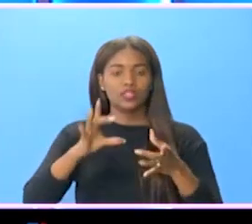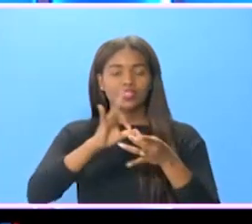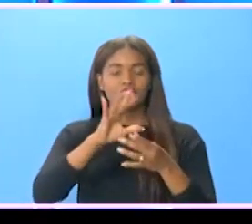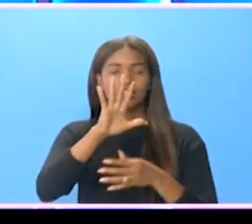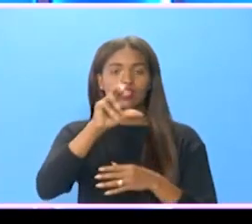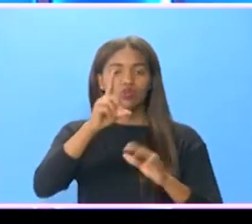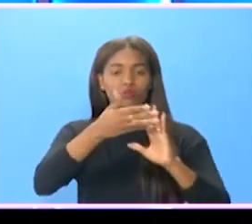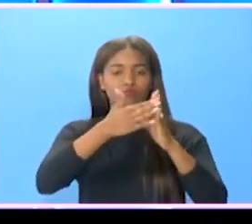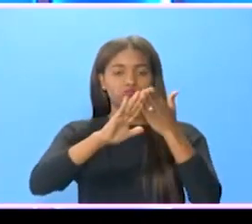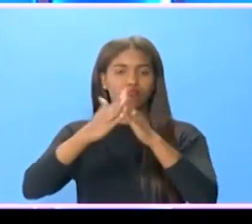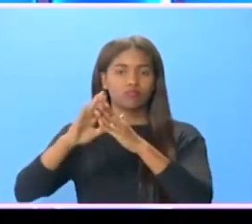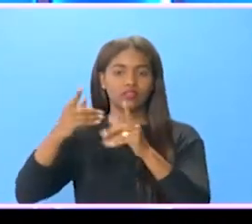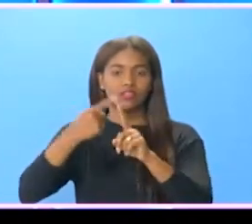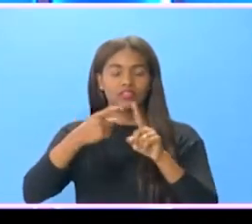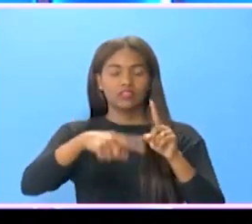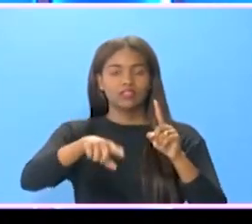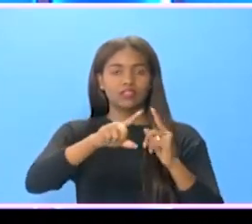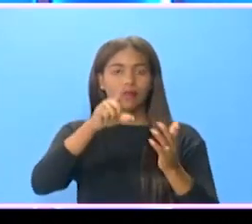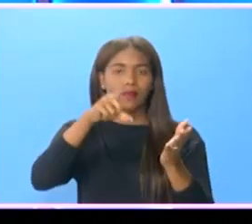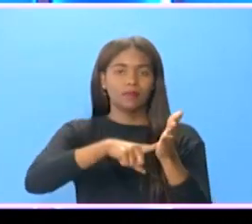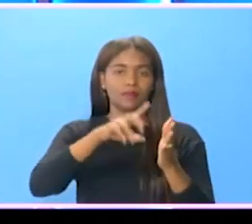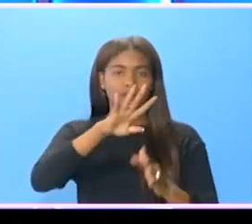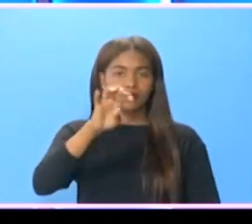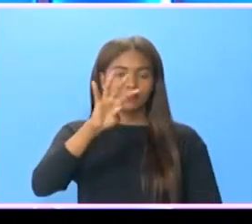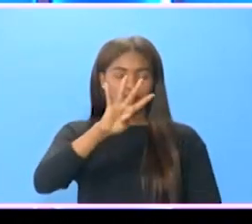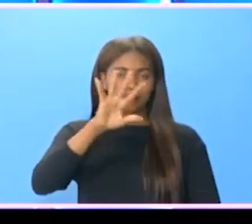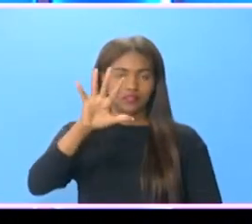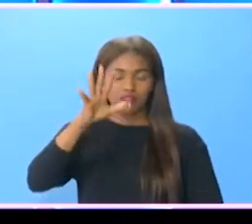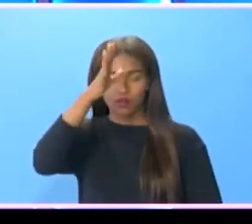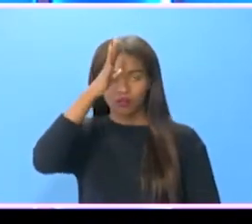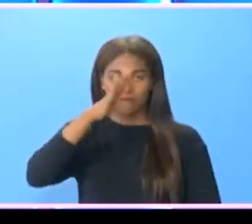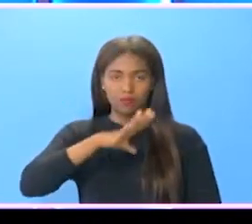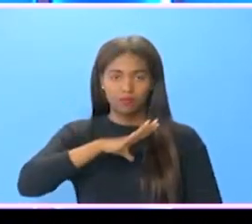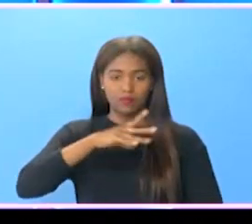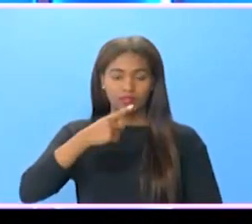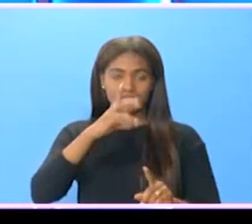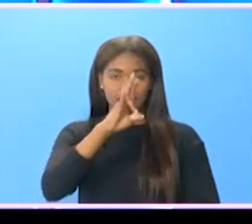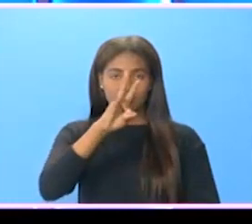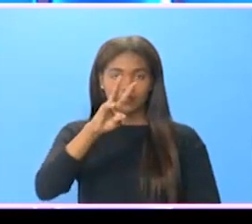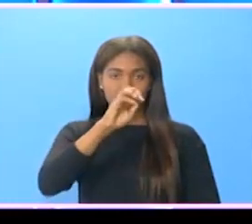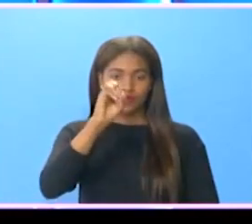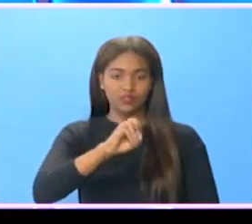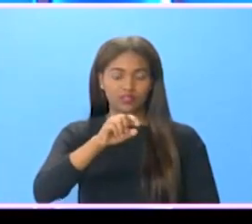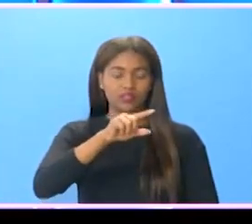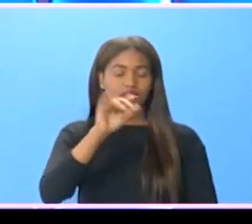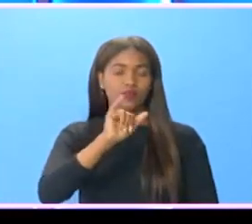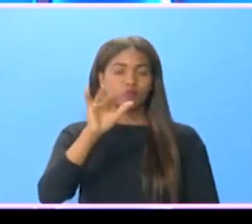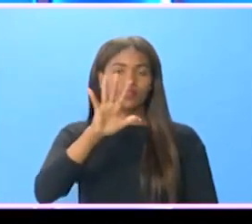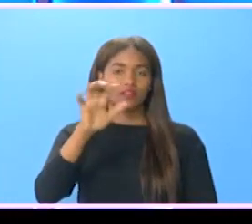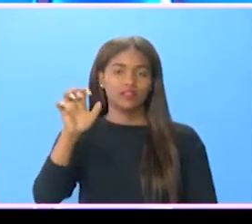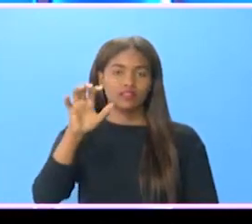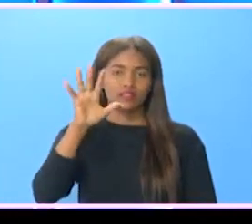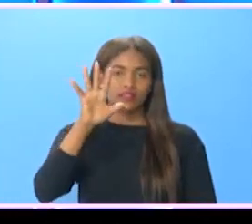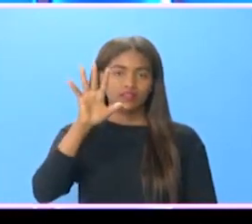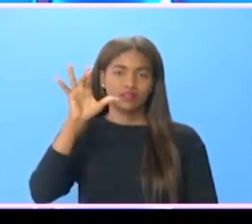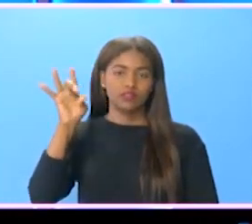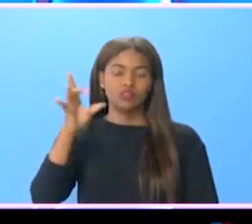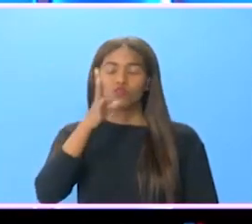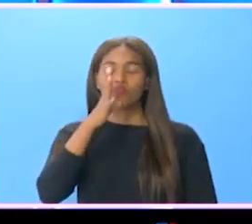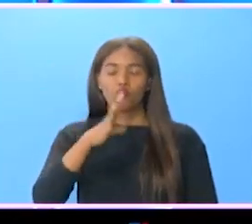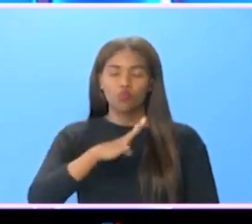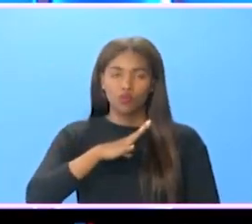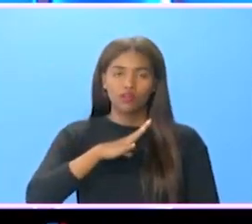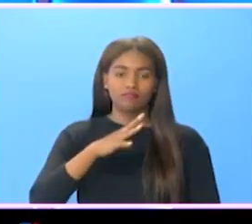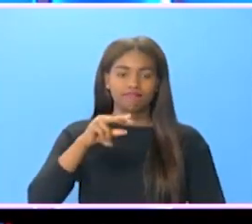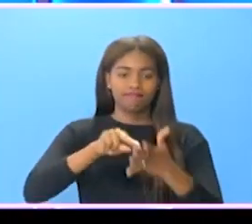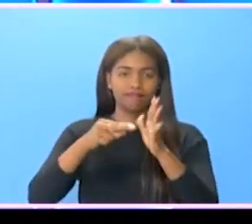51 comunidades, entre ellos 1,445 hombres, el 72%, y 558 mujeres,